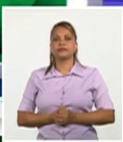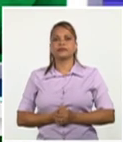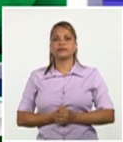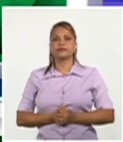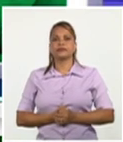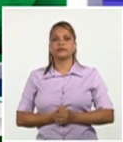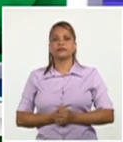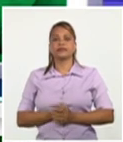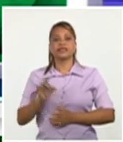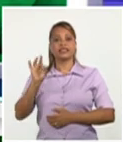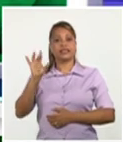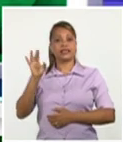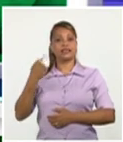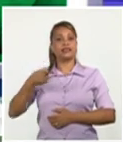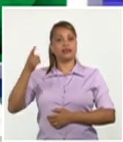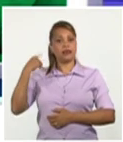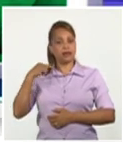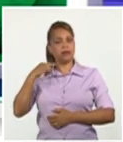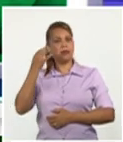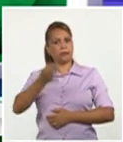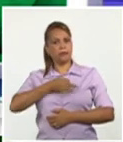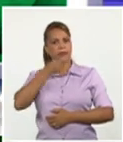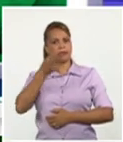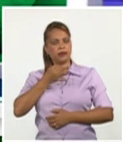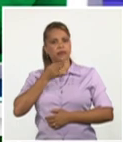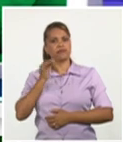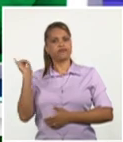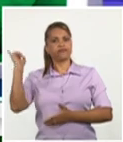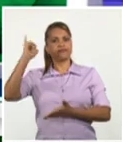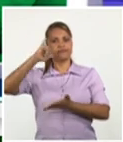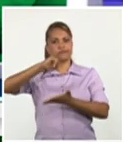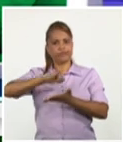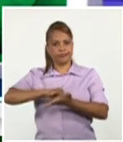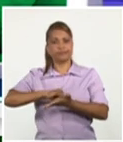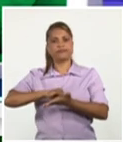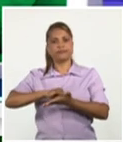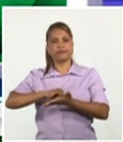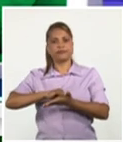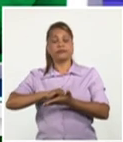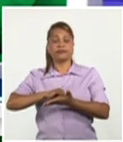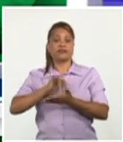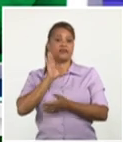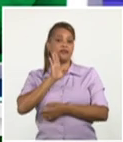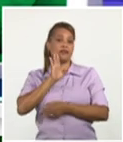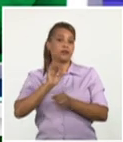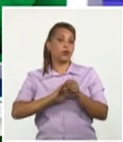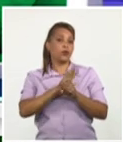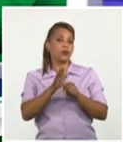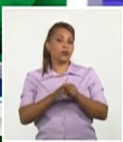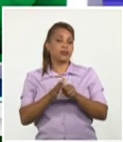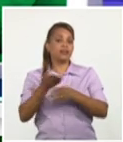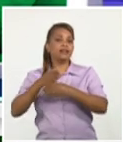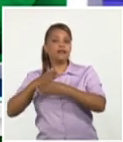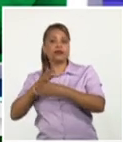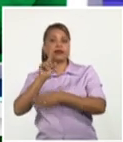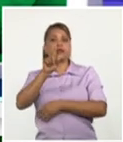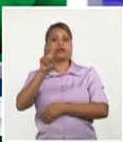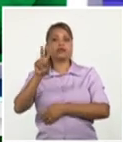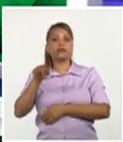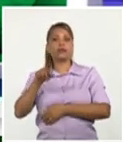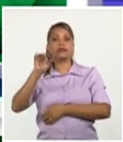15 ayer, como ya habíamos dicho, con fuente de infección en el extranjero. Eso representa el